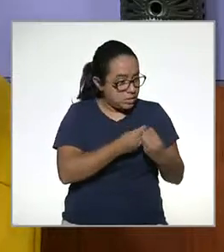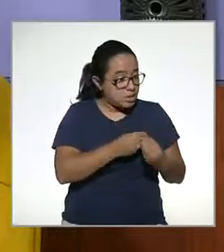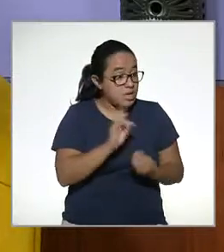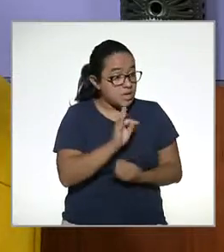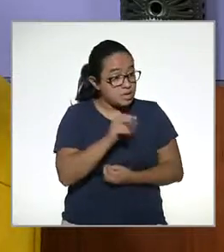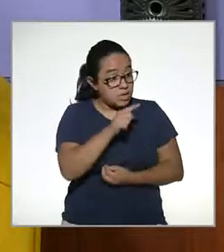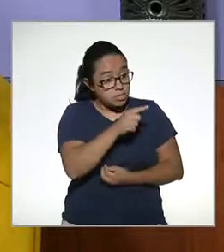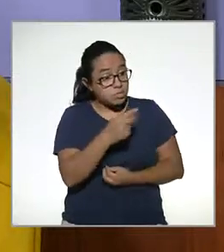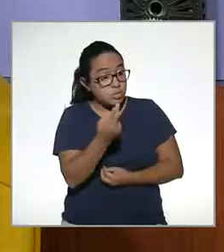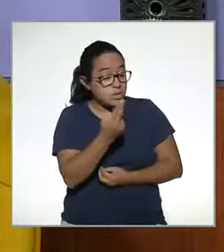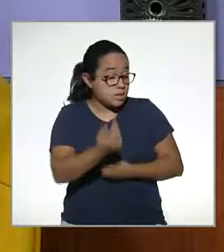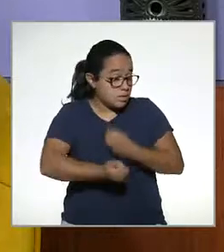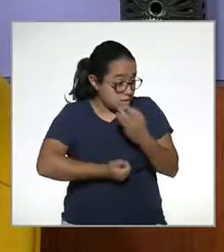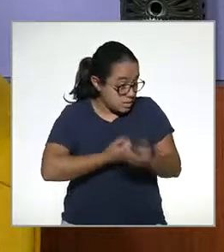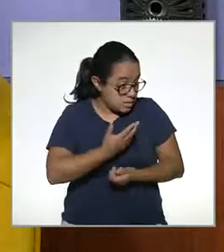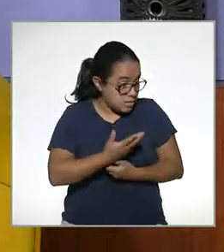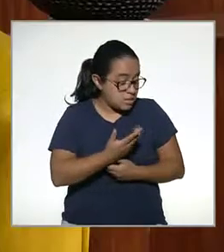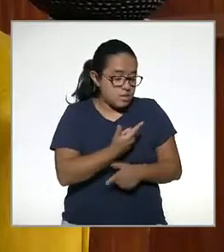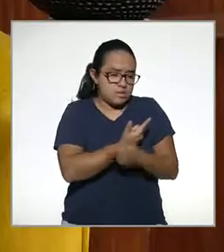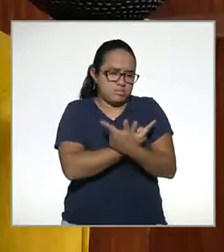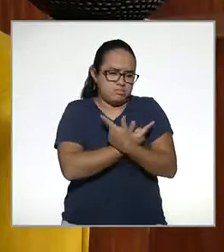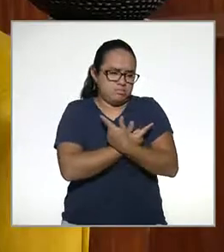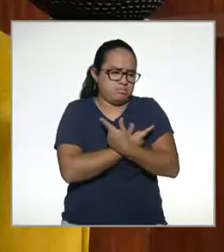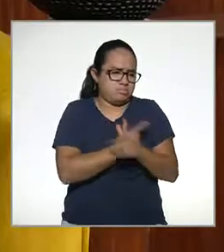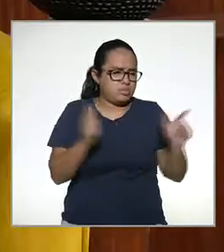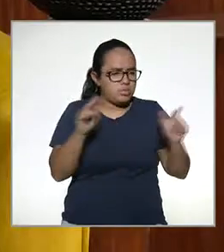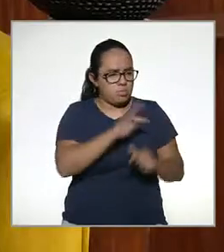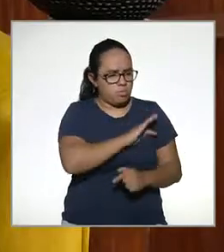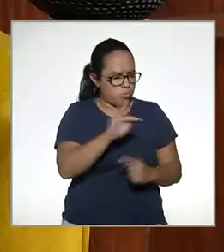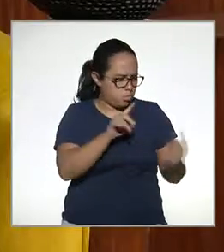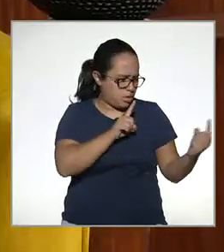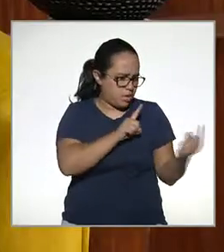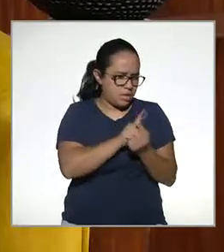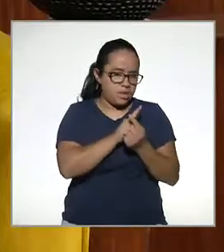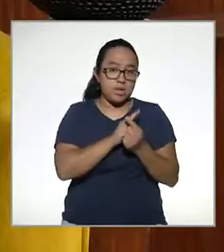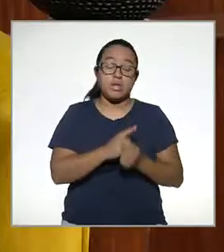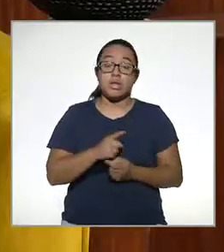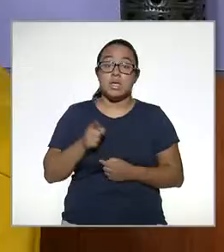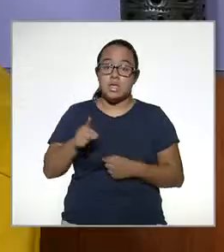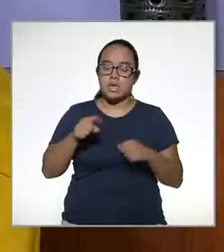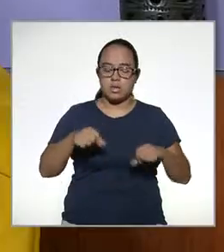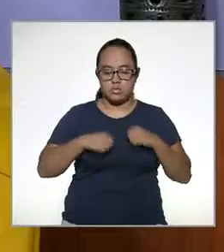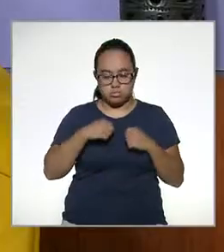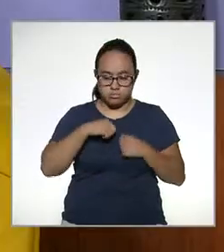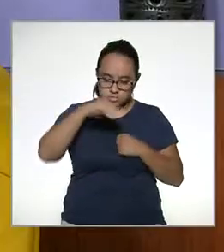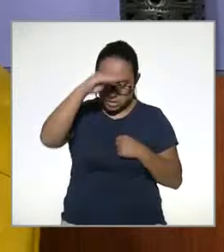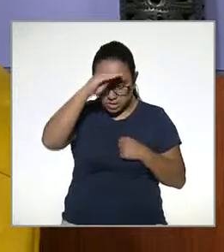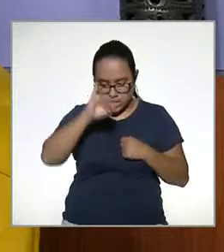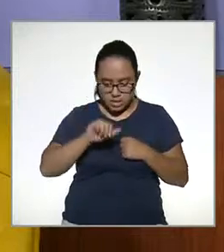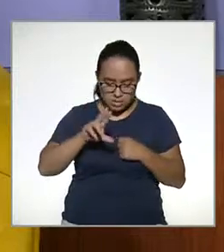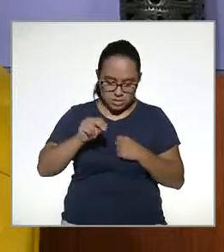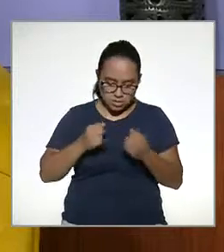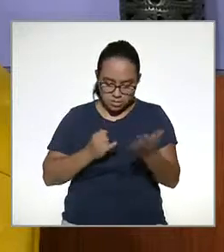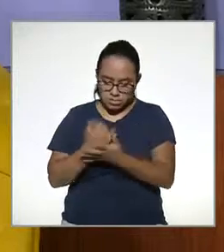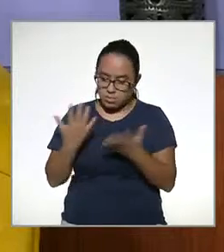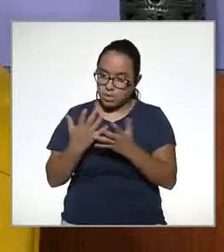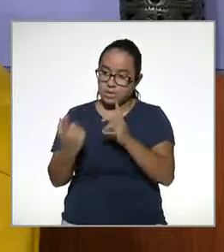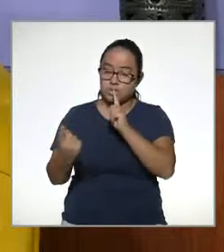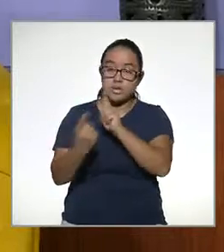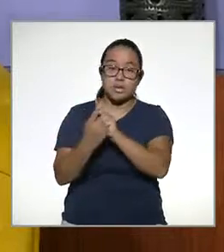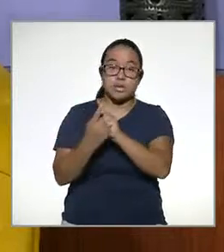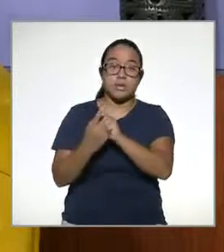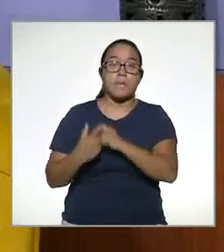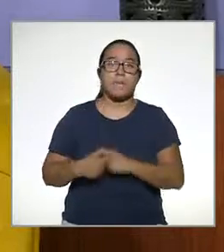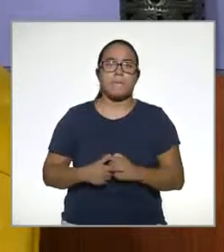requieras poder hablar algo conmigo, cualquier cosa, sepas que aquí estoy. Y un adolescente tomará la palabra o no lo tomará. Pero es